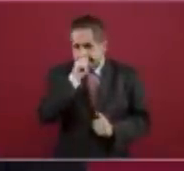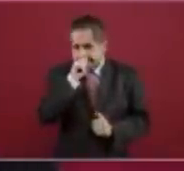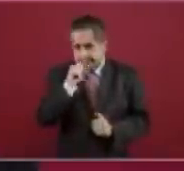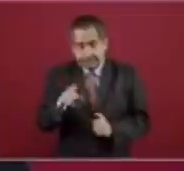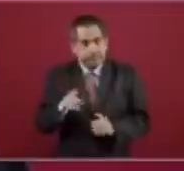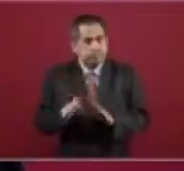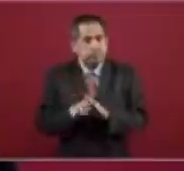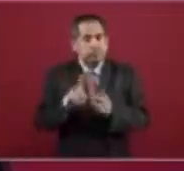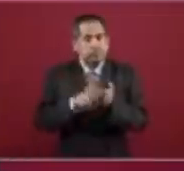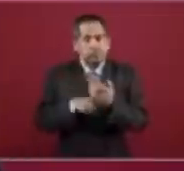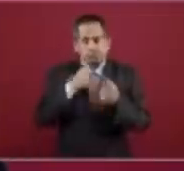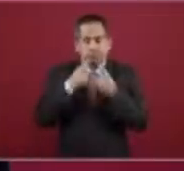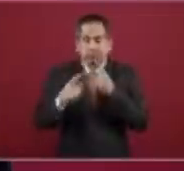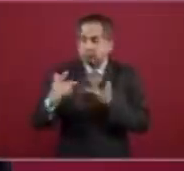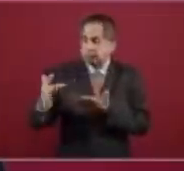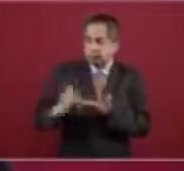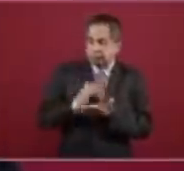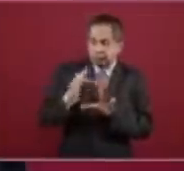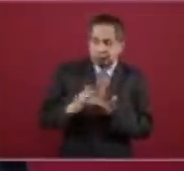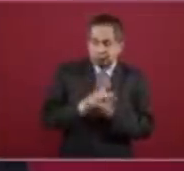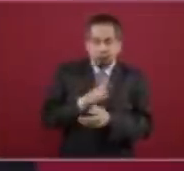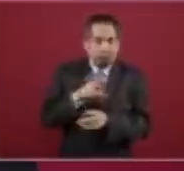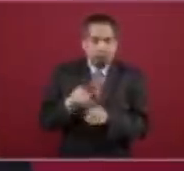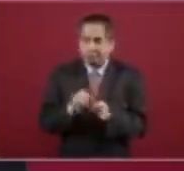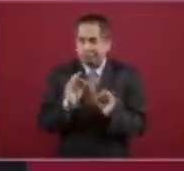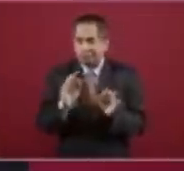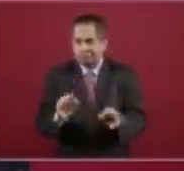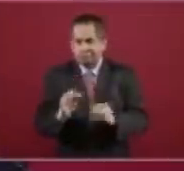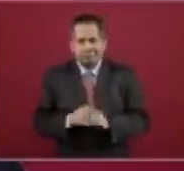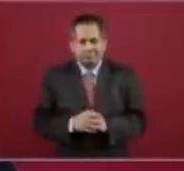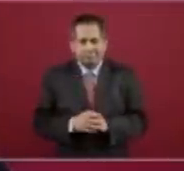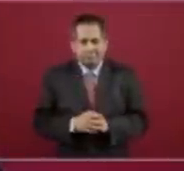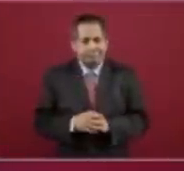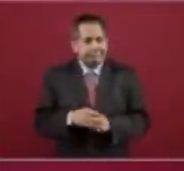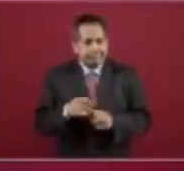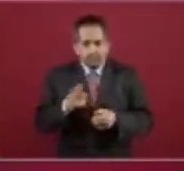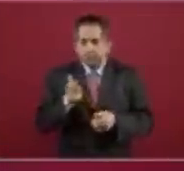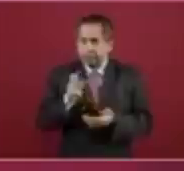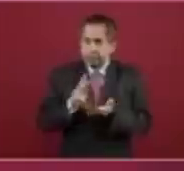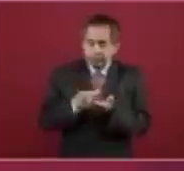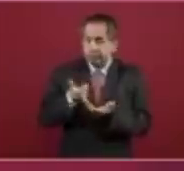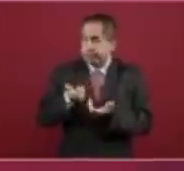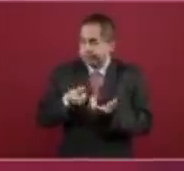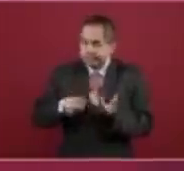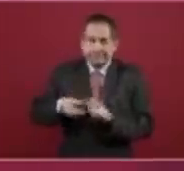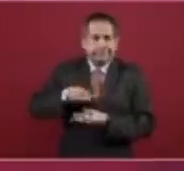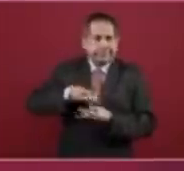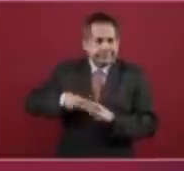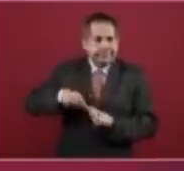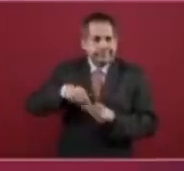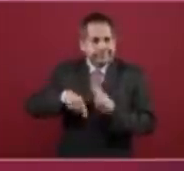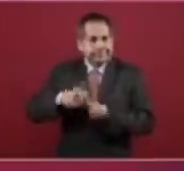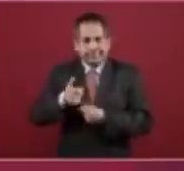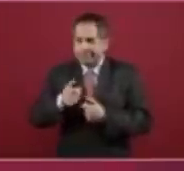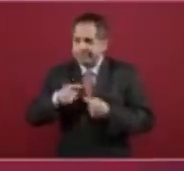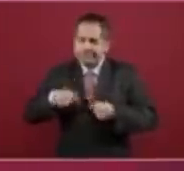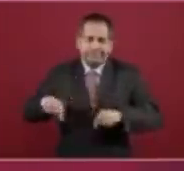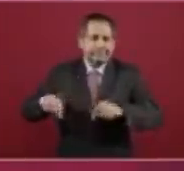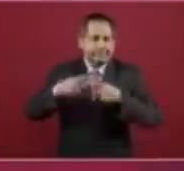está llegando el apoyo y se está reactivando la economía popular. Y no